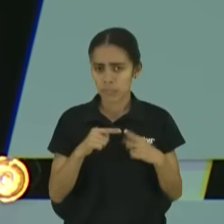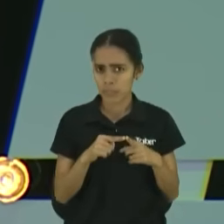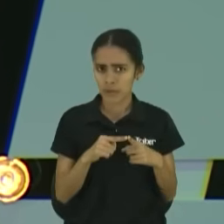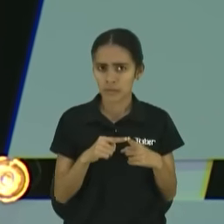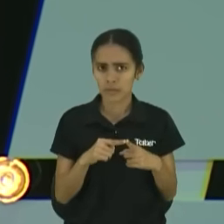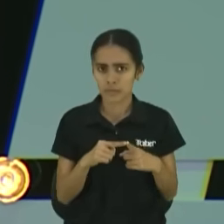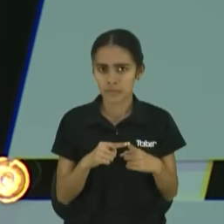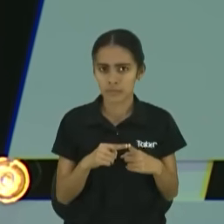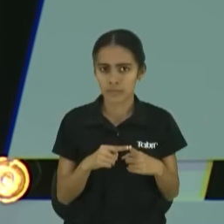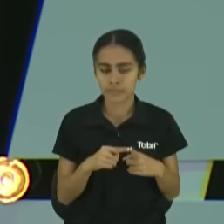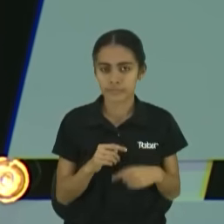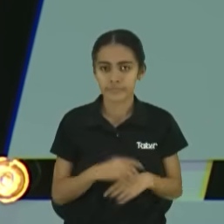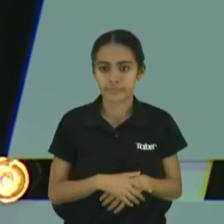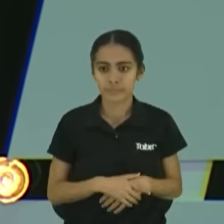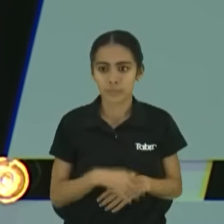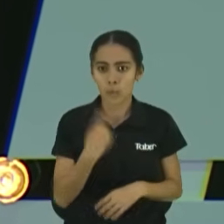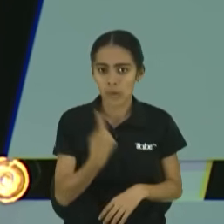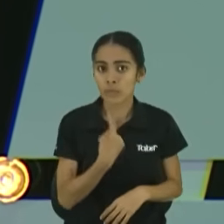encendida.